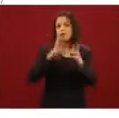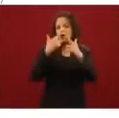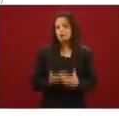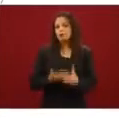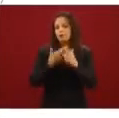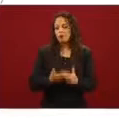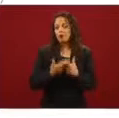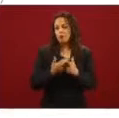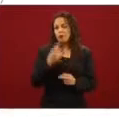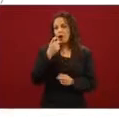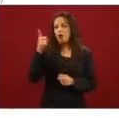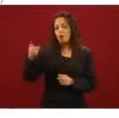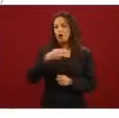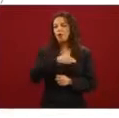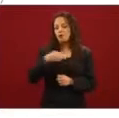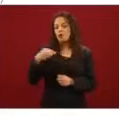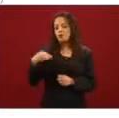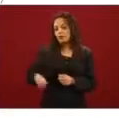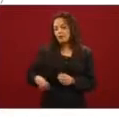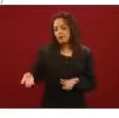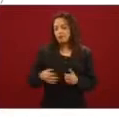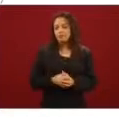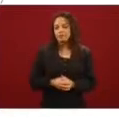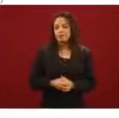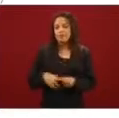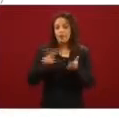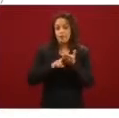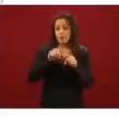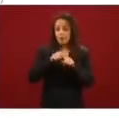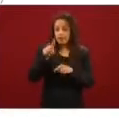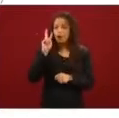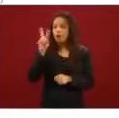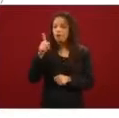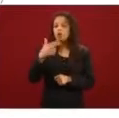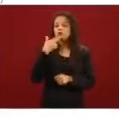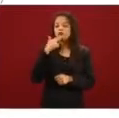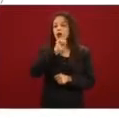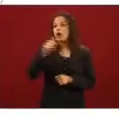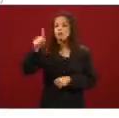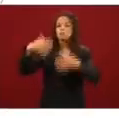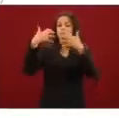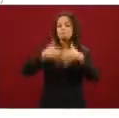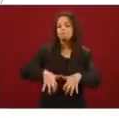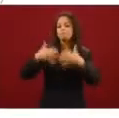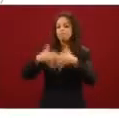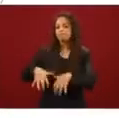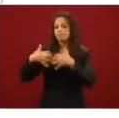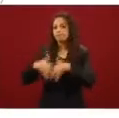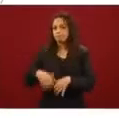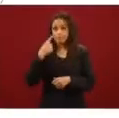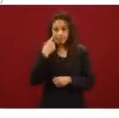al municipio. Y ahí en verde ven el uso industrial. Entonces, si ven ese uso industrial, el